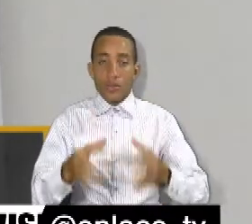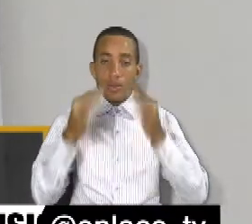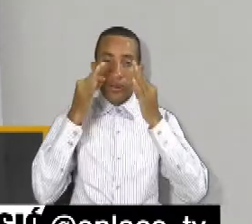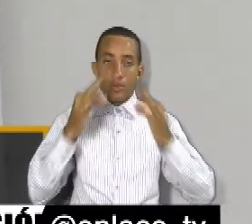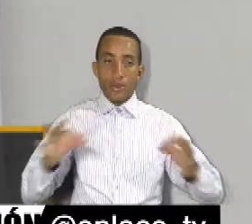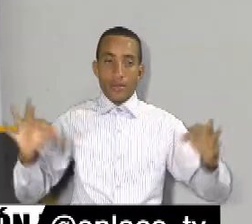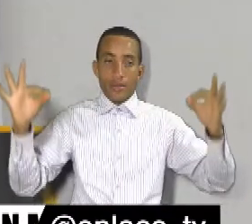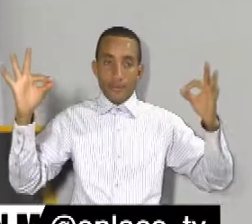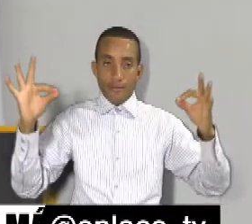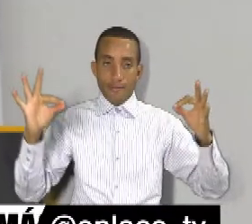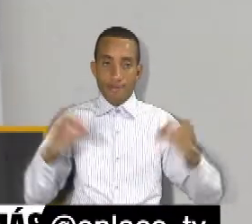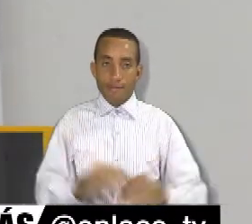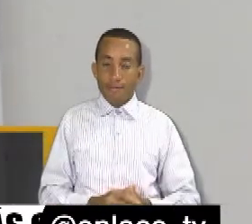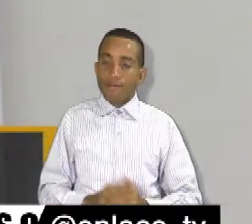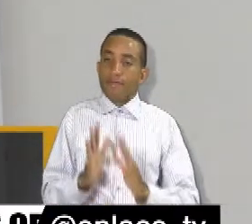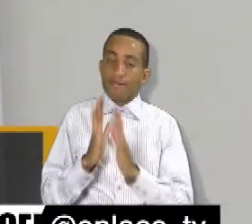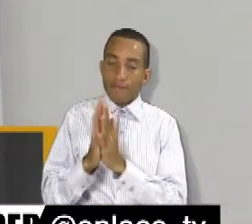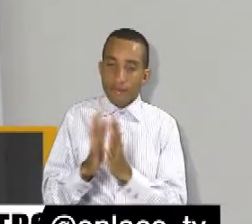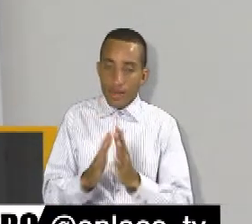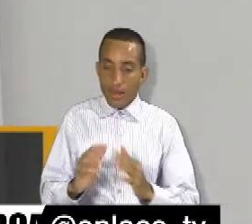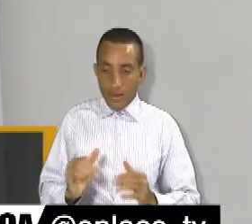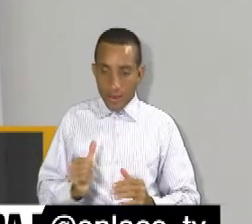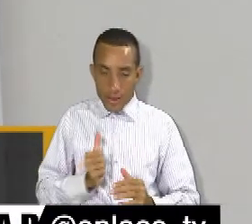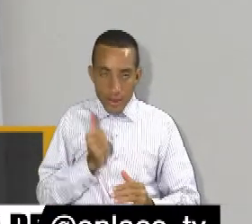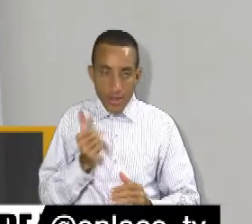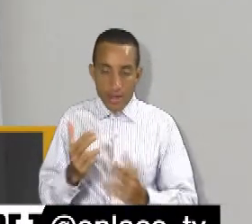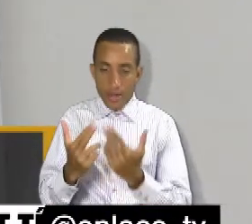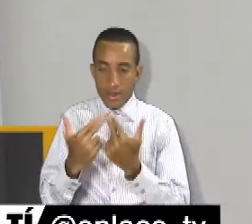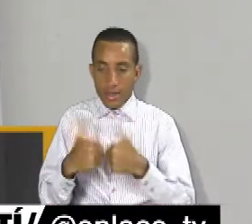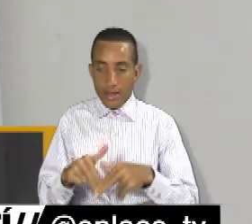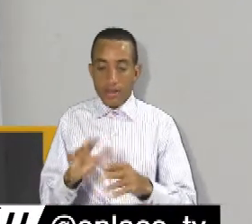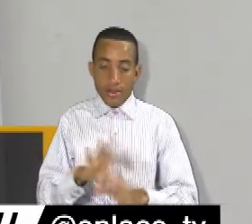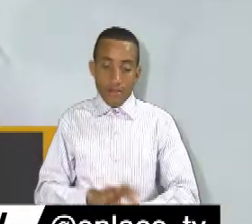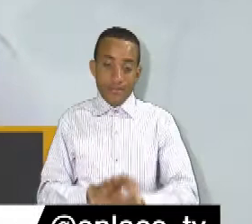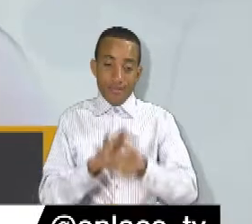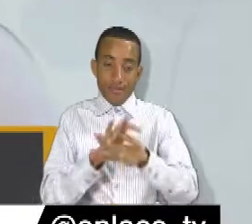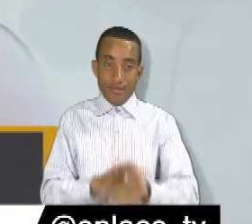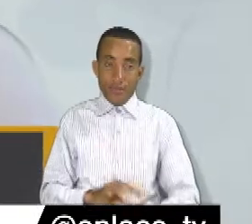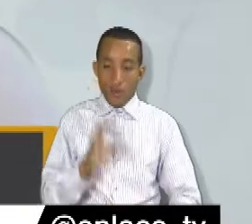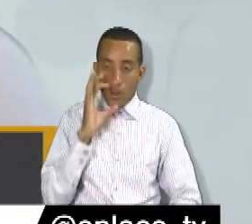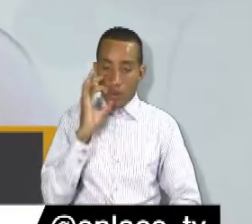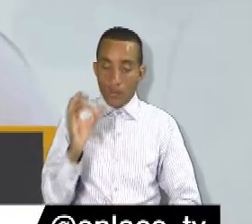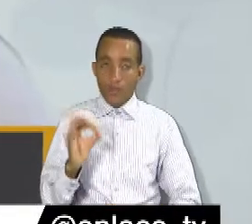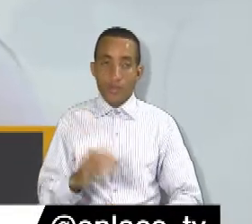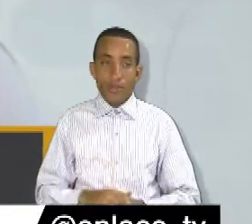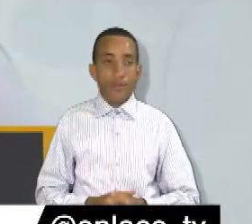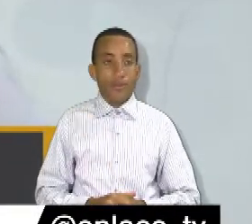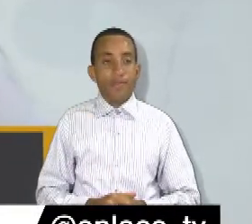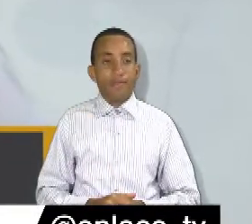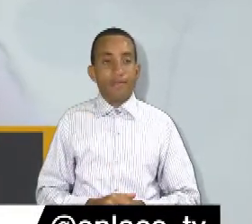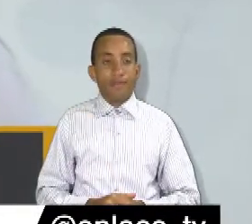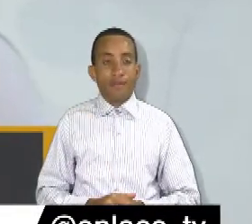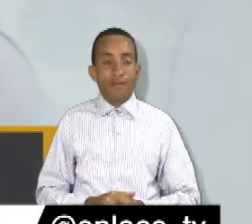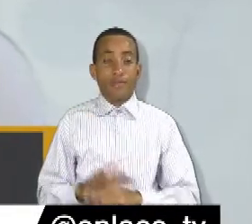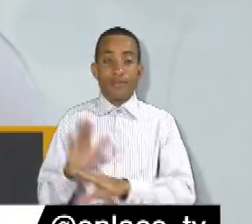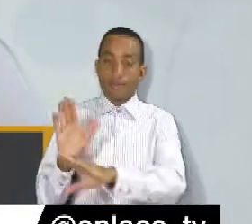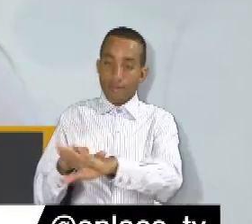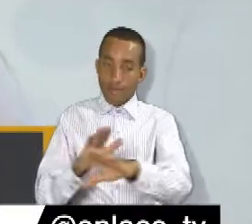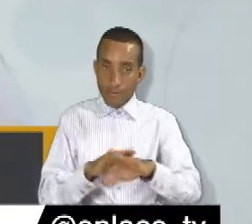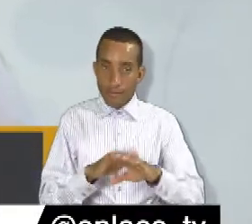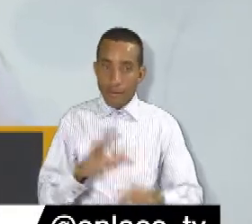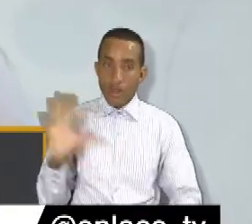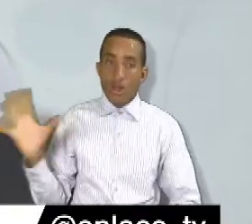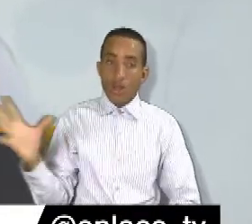acá fueron revictimizadas, según la fiscalía, por el profesional de la salud. Queremos en este momento hacerle un llamado de atención a todas